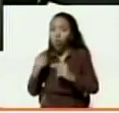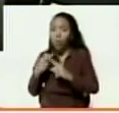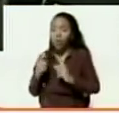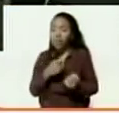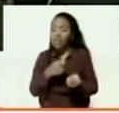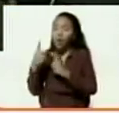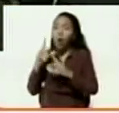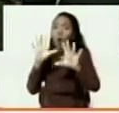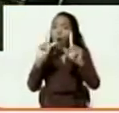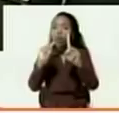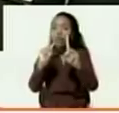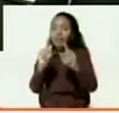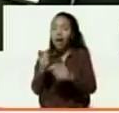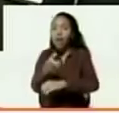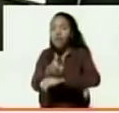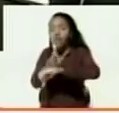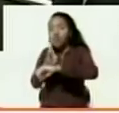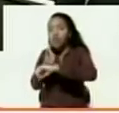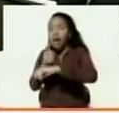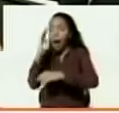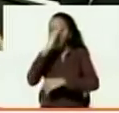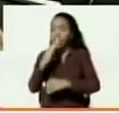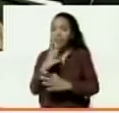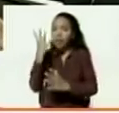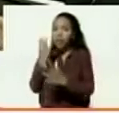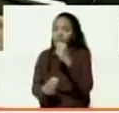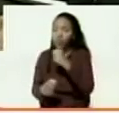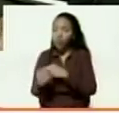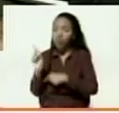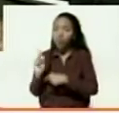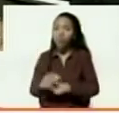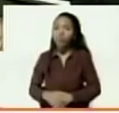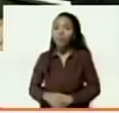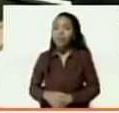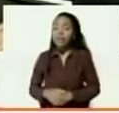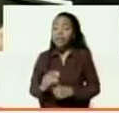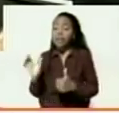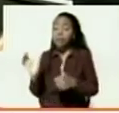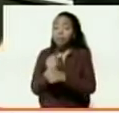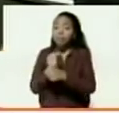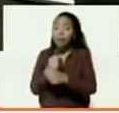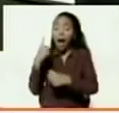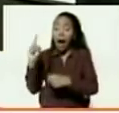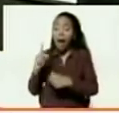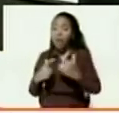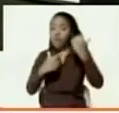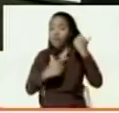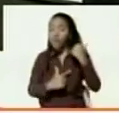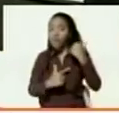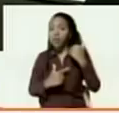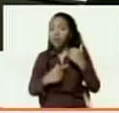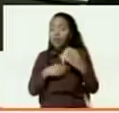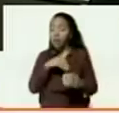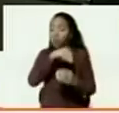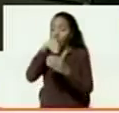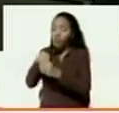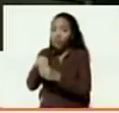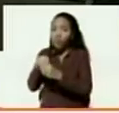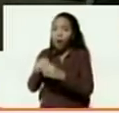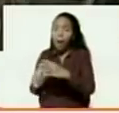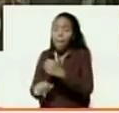como 11 fusiles al Brasil y han aparecido con los fusiles armados de parte del territorio de